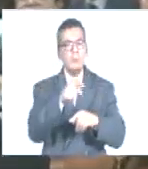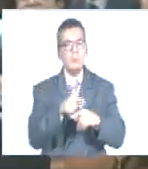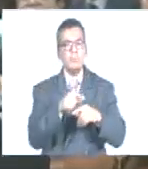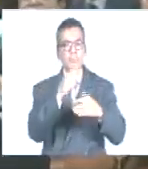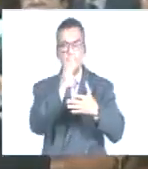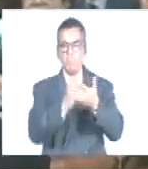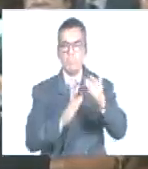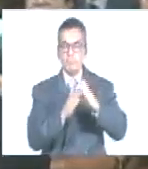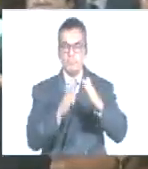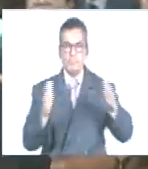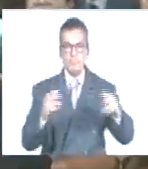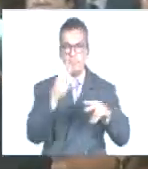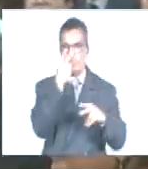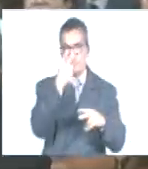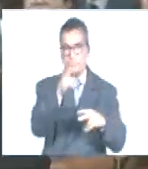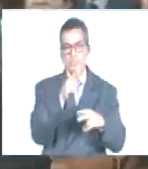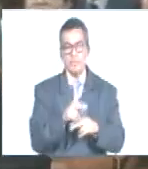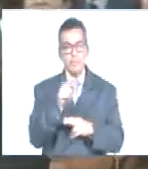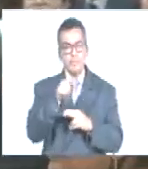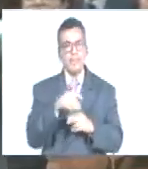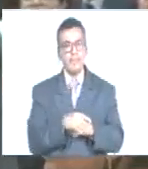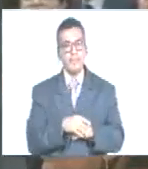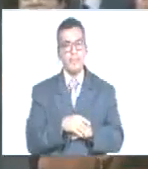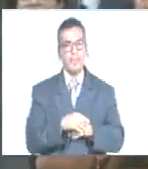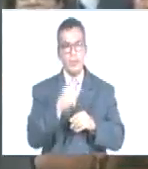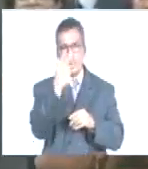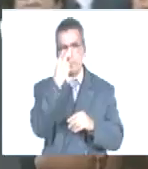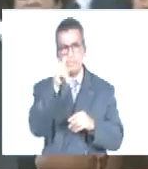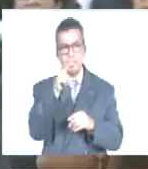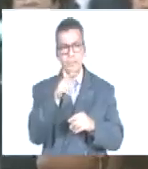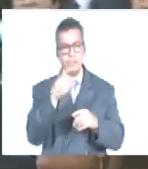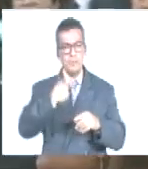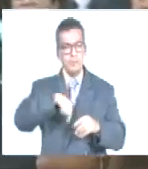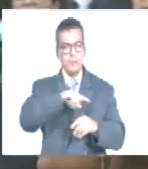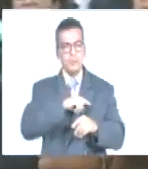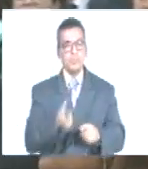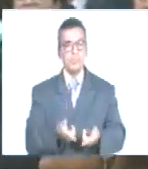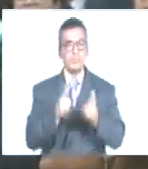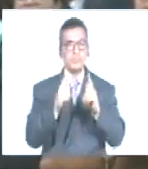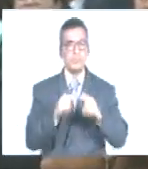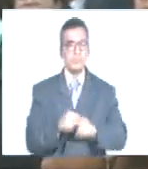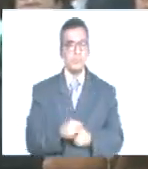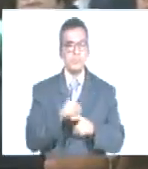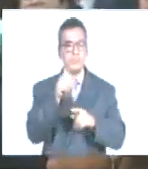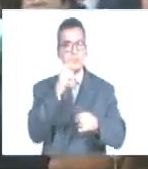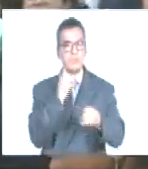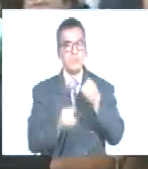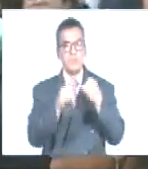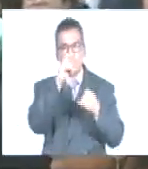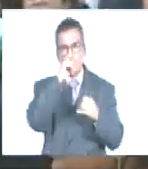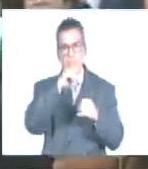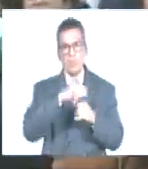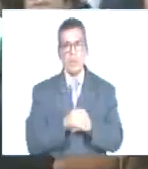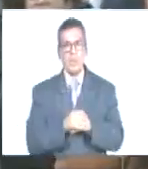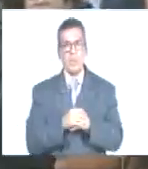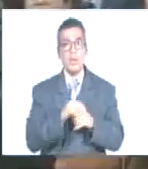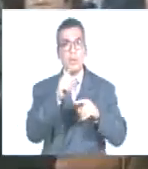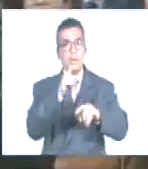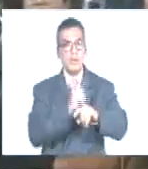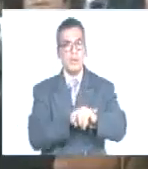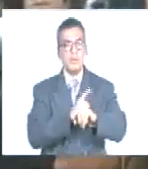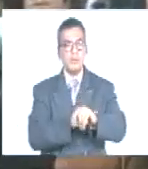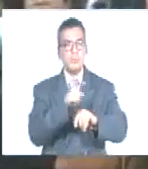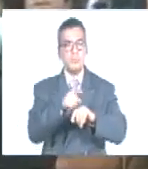romper esa visión, y precisamente esa visión es la que nos ha permitido en estos últimos años, ante una